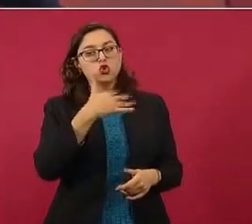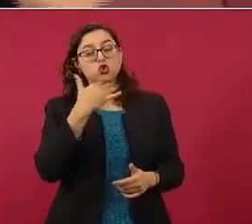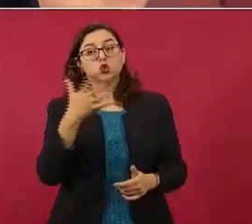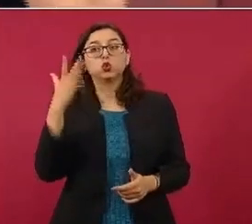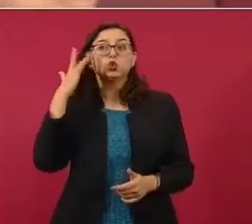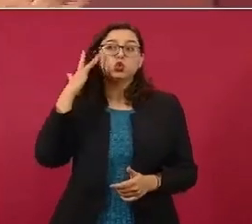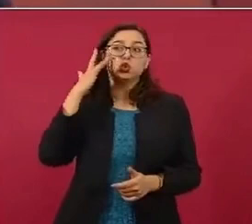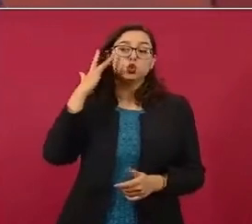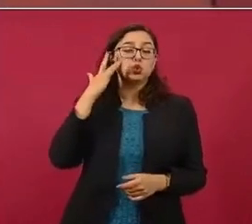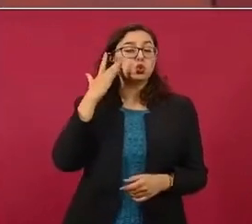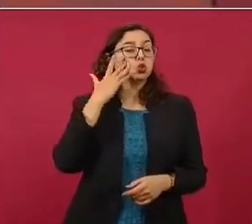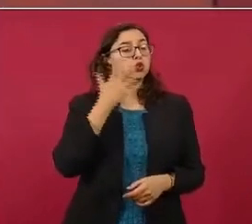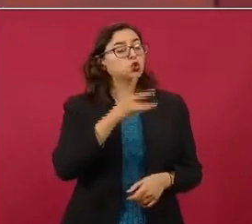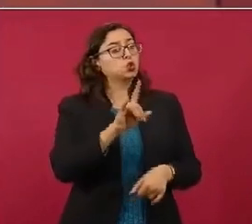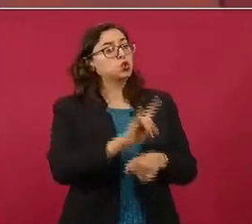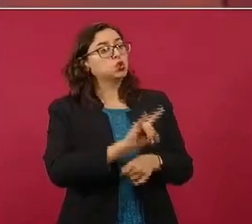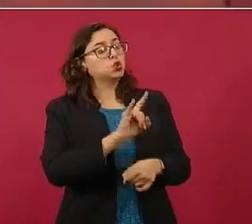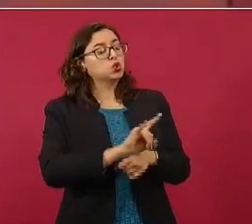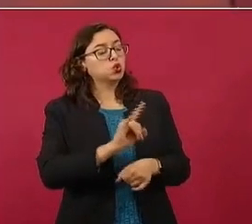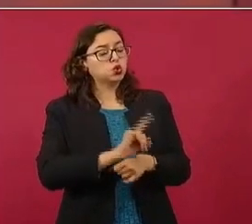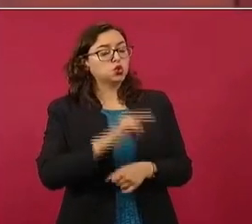Esa es la única diferencia.